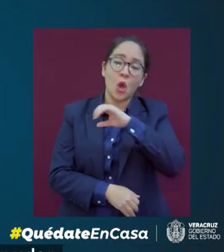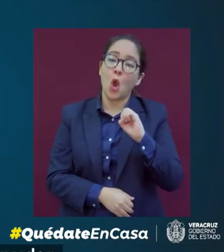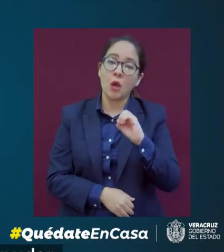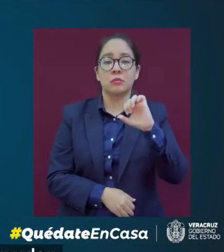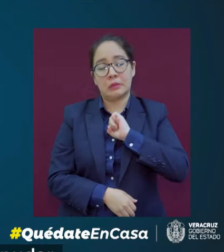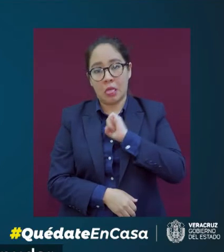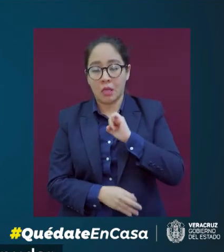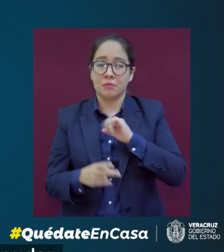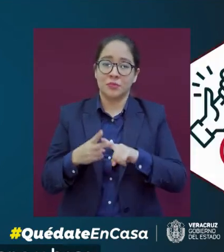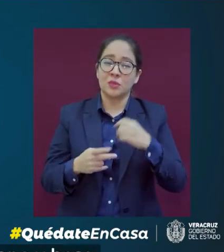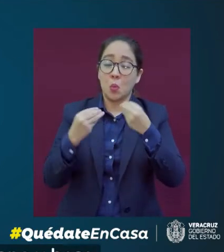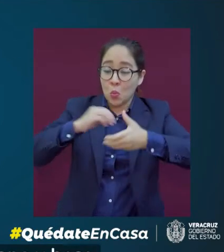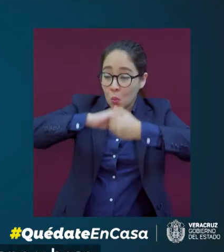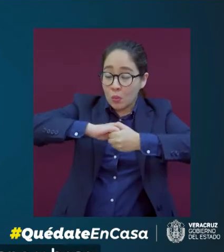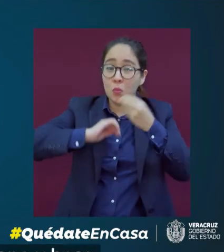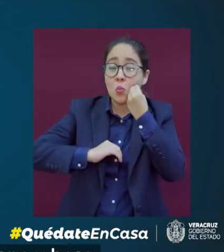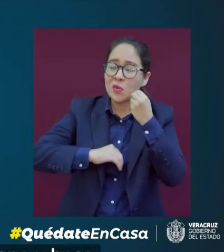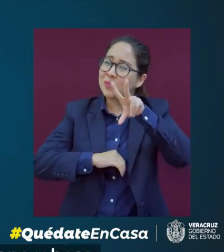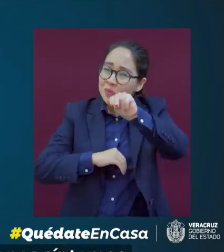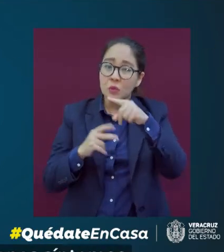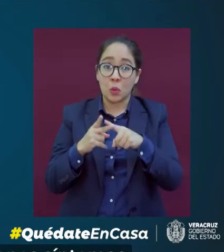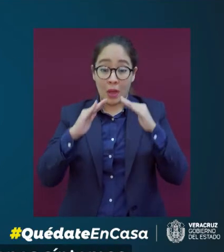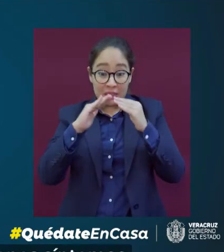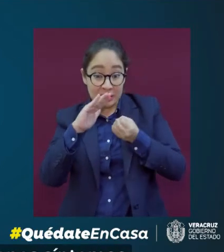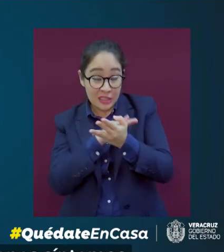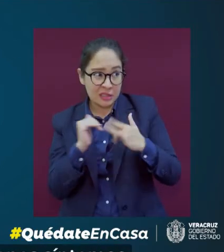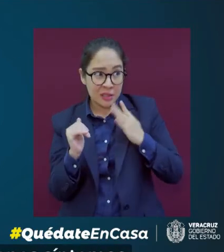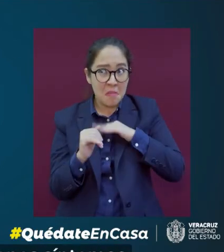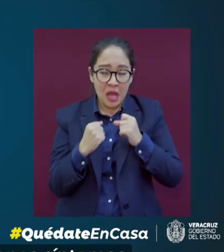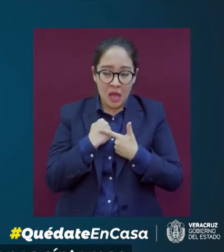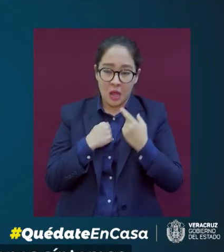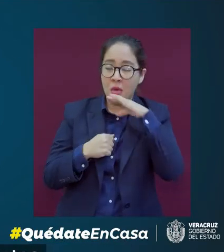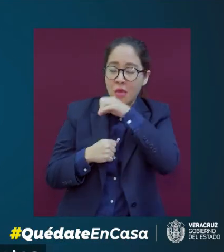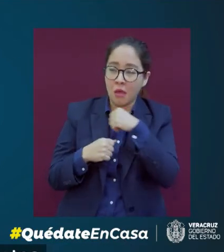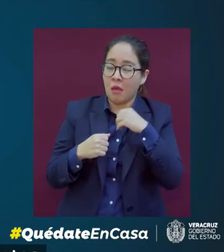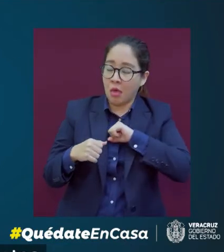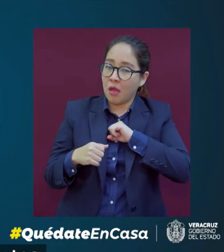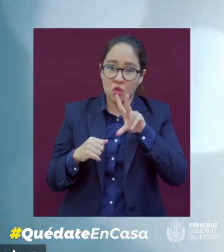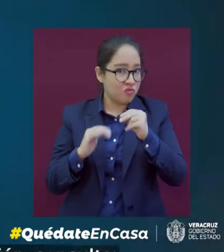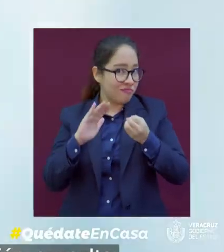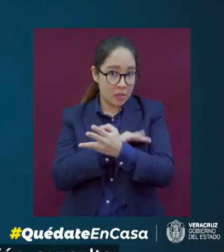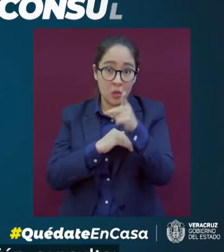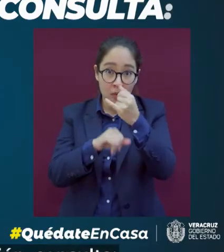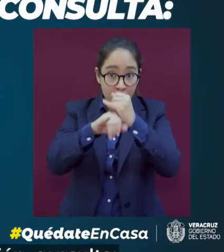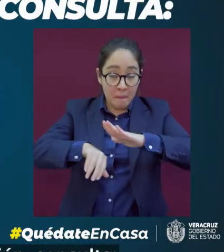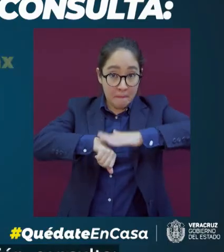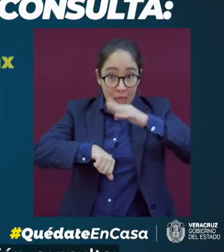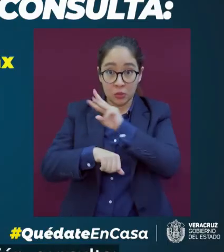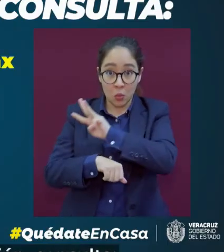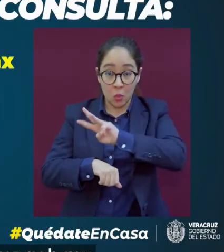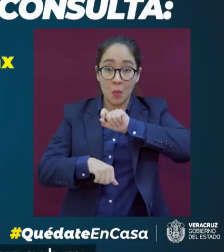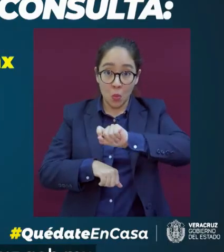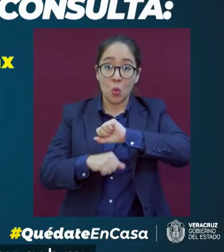del codo al toser o estornudar. Evita saludos de mano y beso. Evita salir de casa si tienes síntomas, como fiebre y dos. Para mayor información,